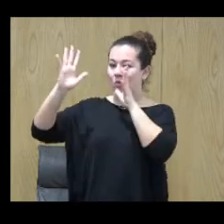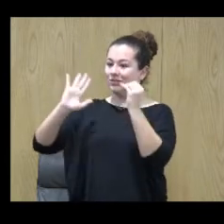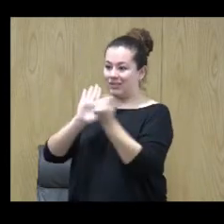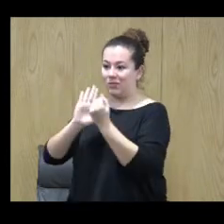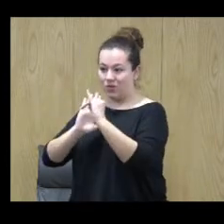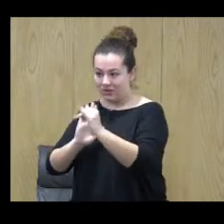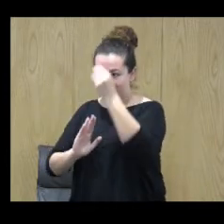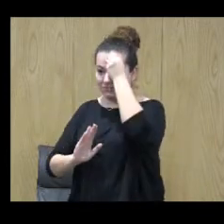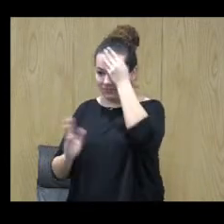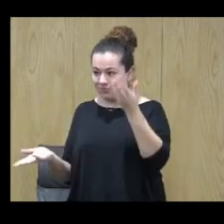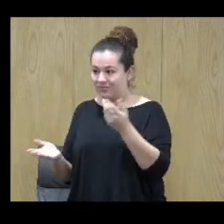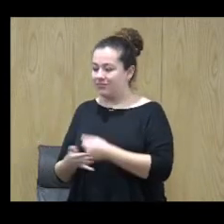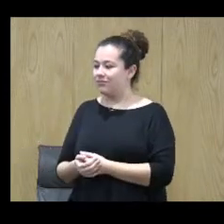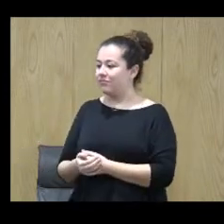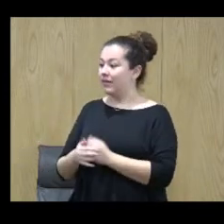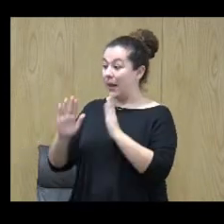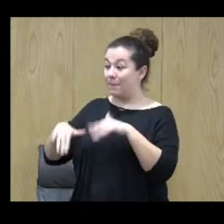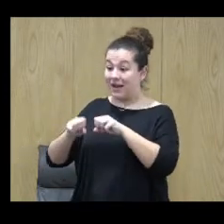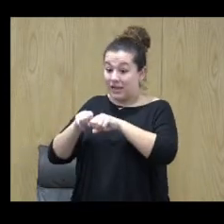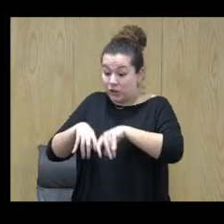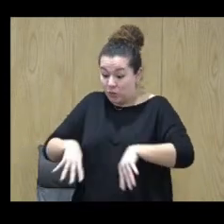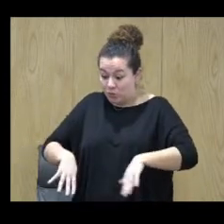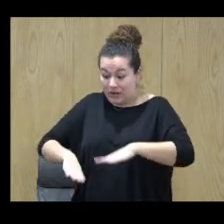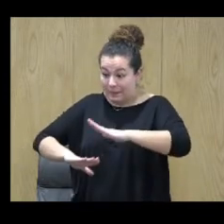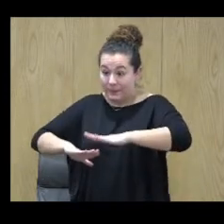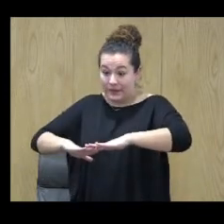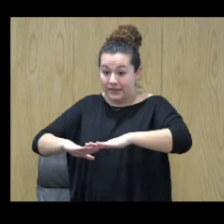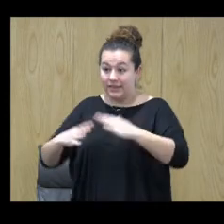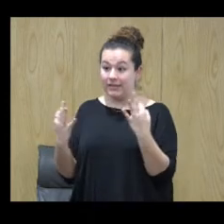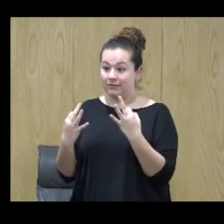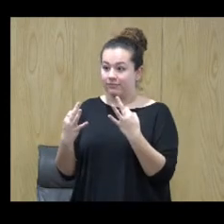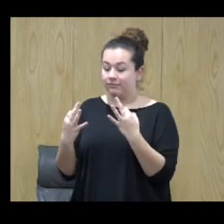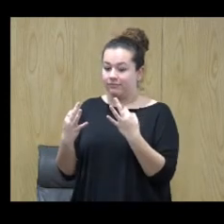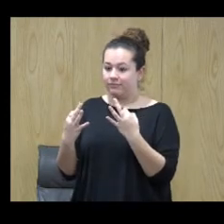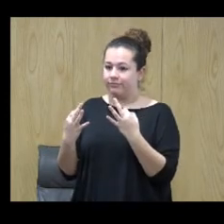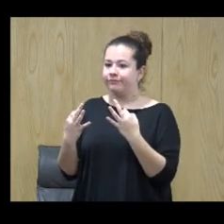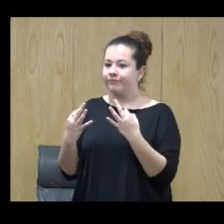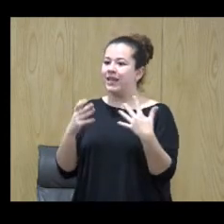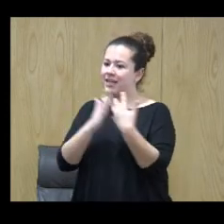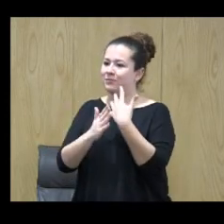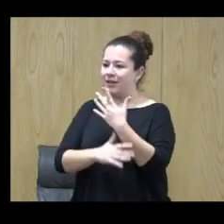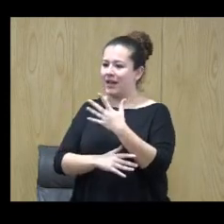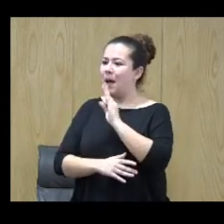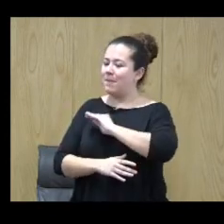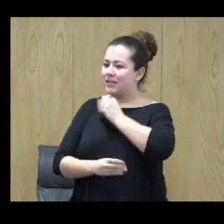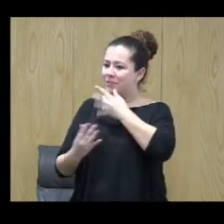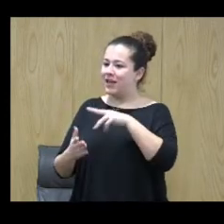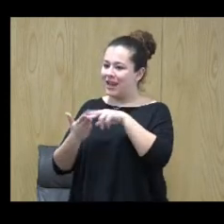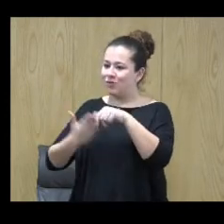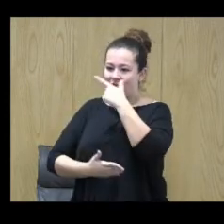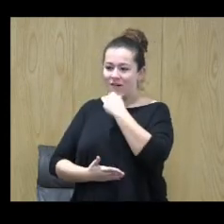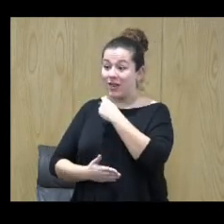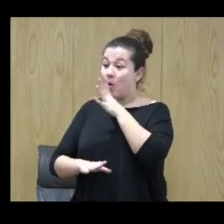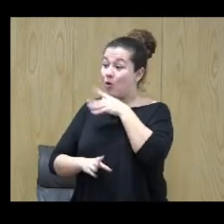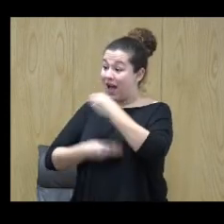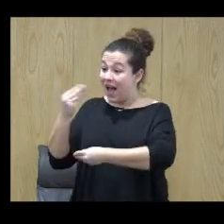La parte baja de esta estructura pues lo aborda bastante bien Lectura Fácil, porque lo que hace es